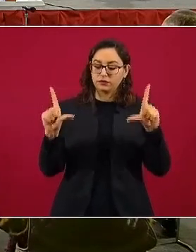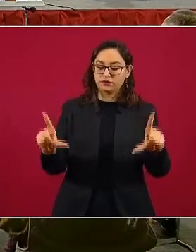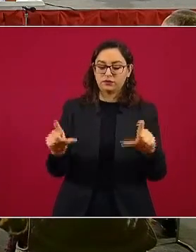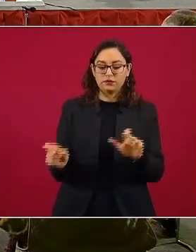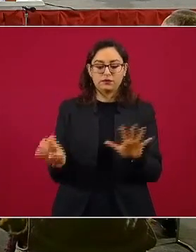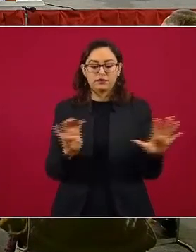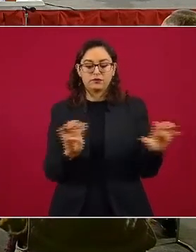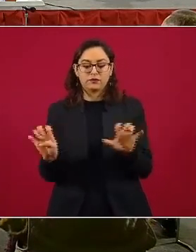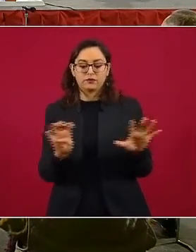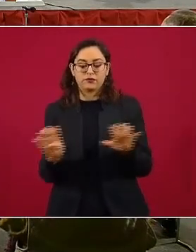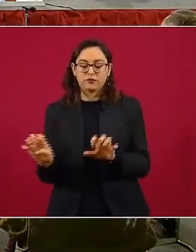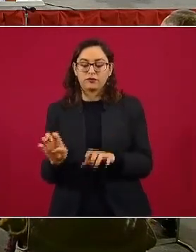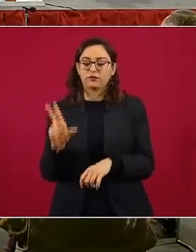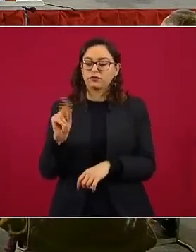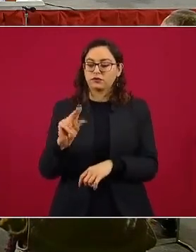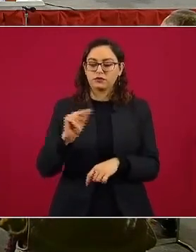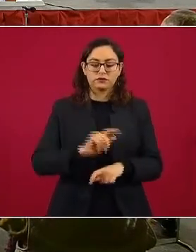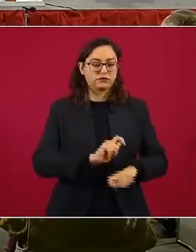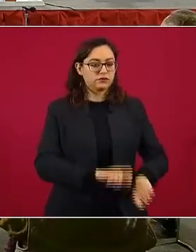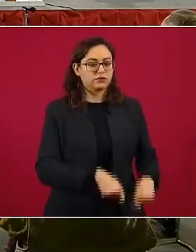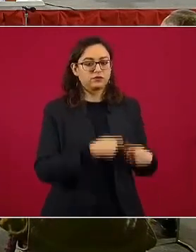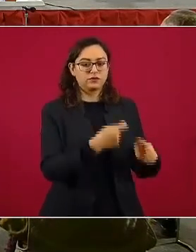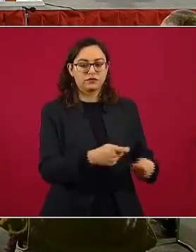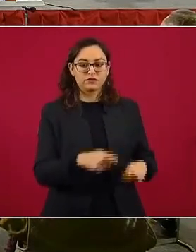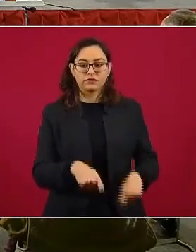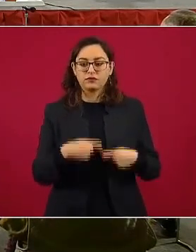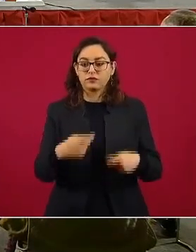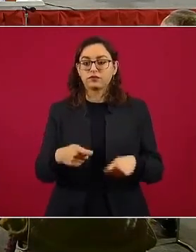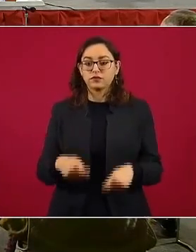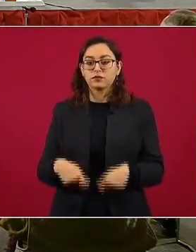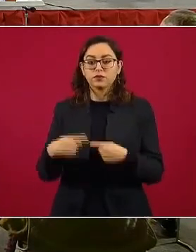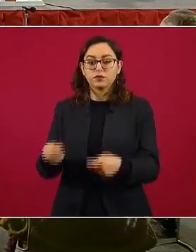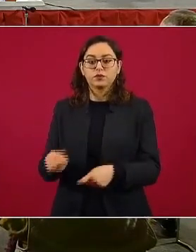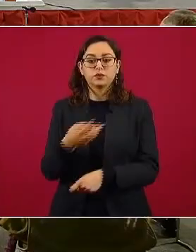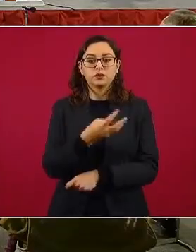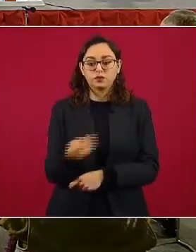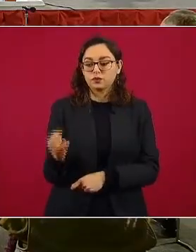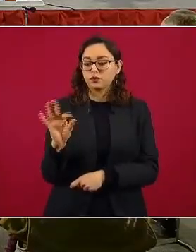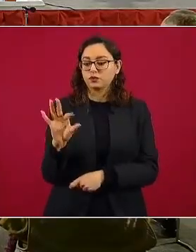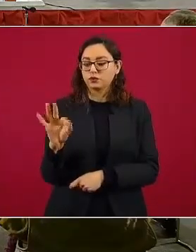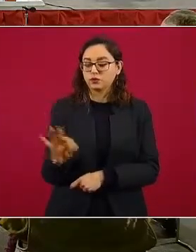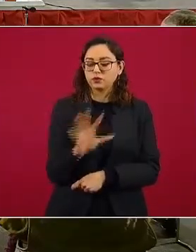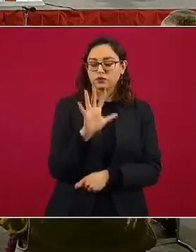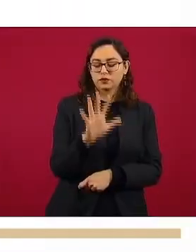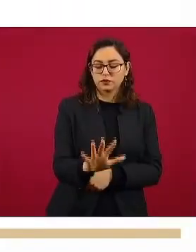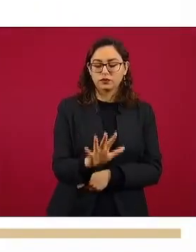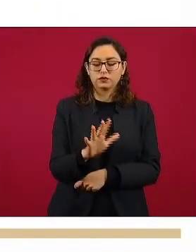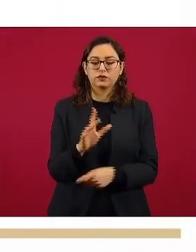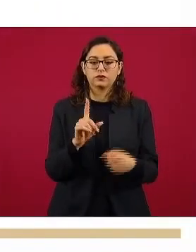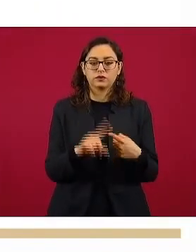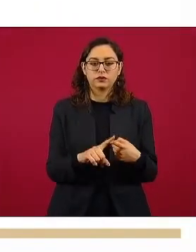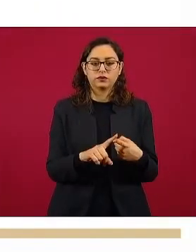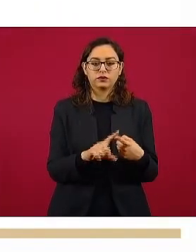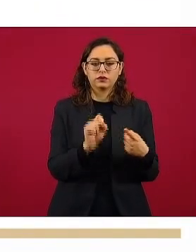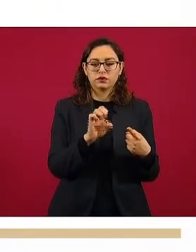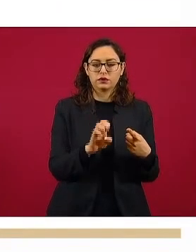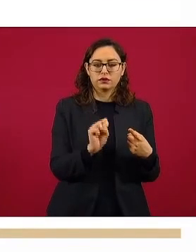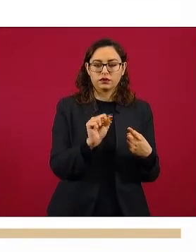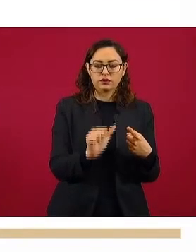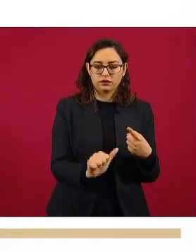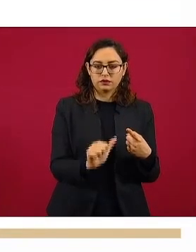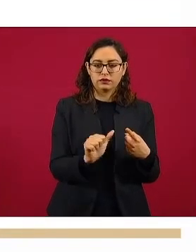las instituciones el día de hoy, 495 hospitales de la Secretaría de Salud y del